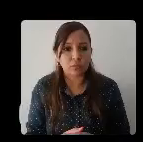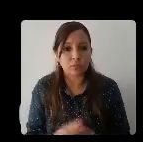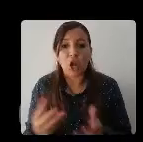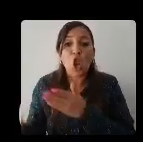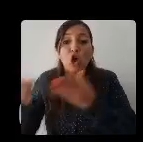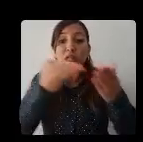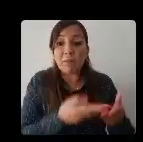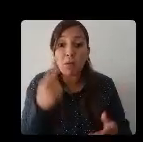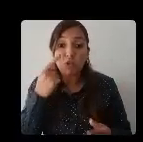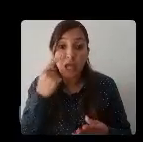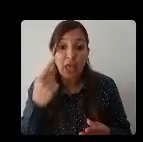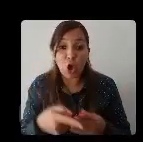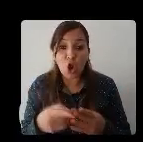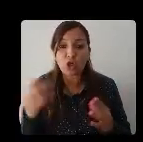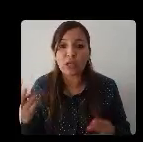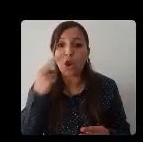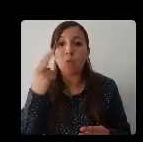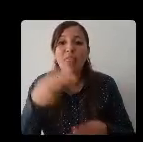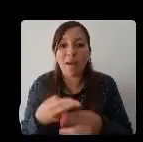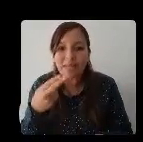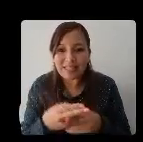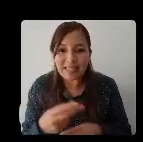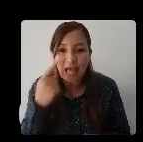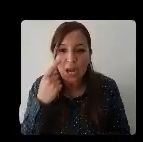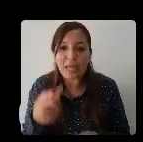concientice mucha gente que tenemos